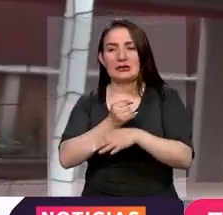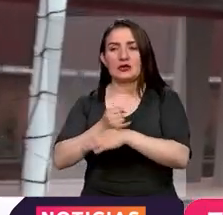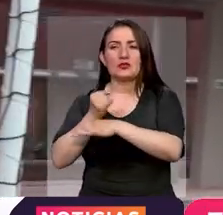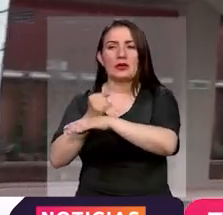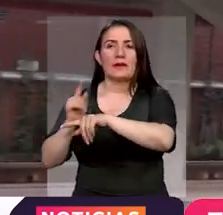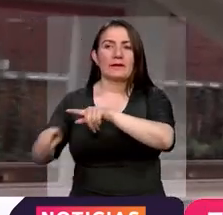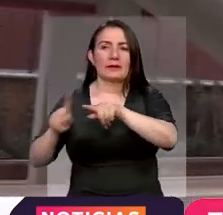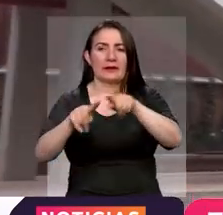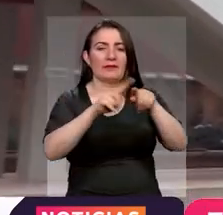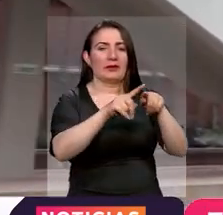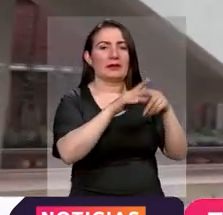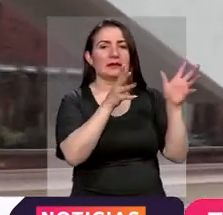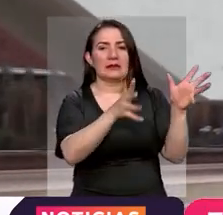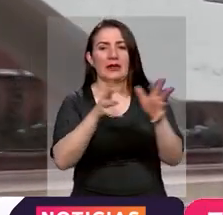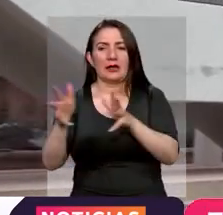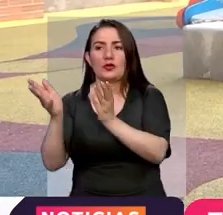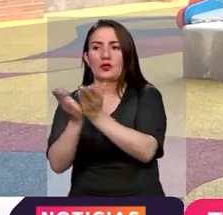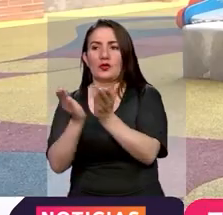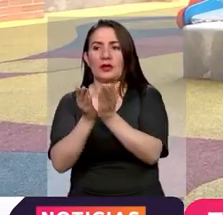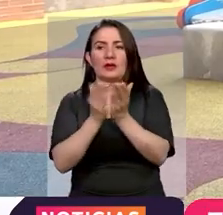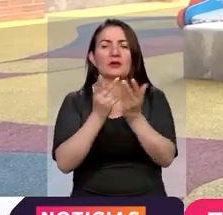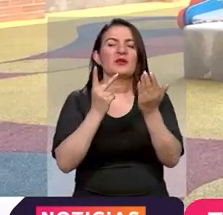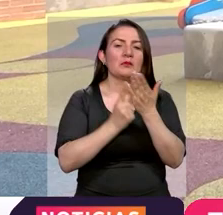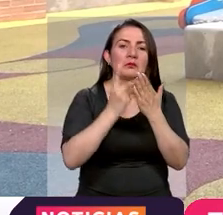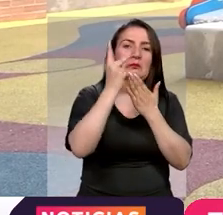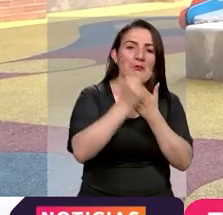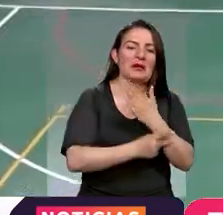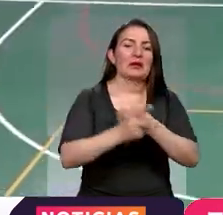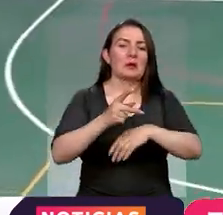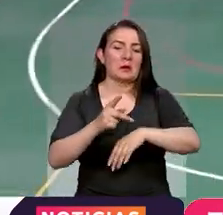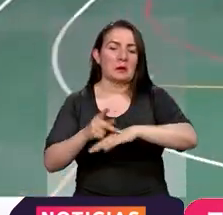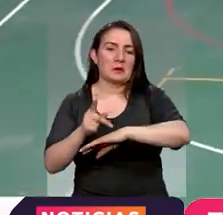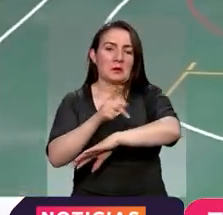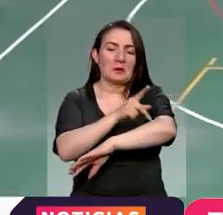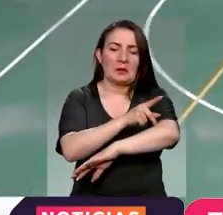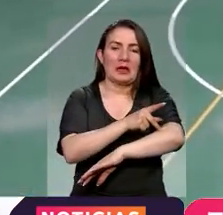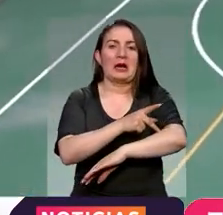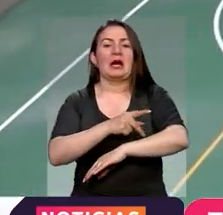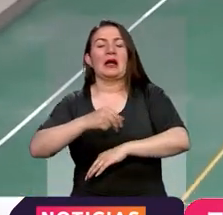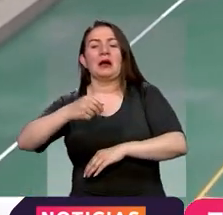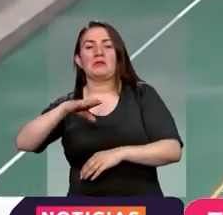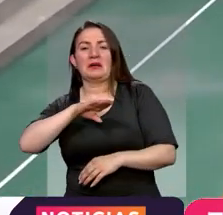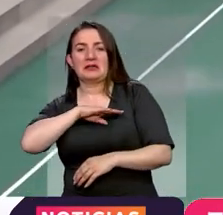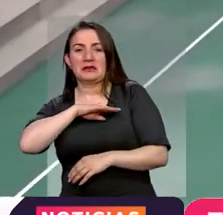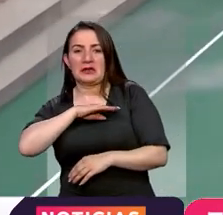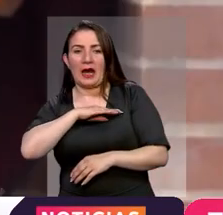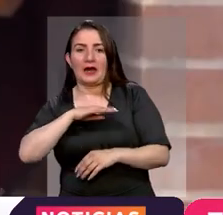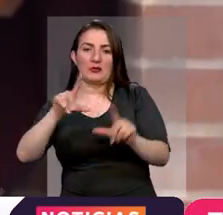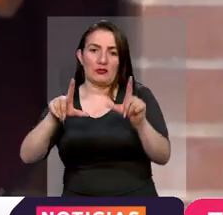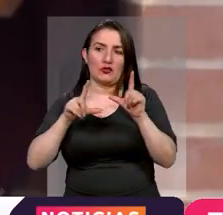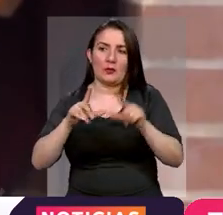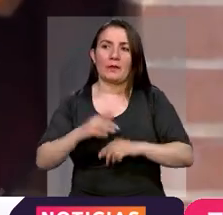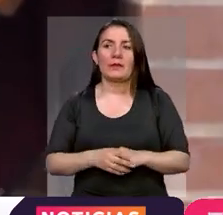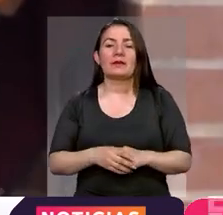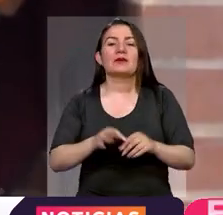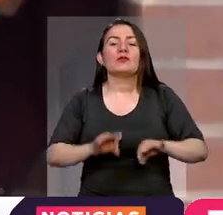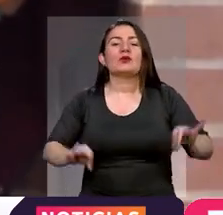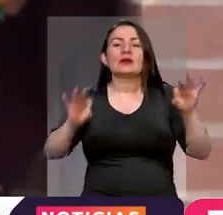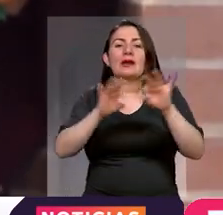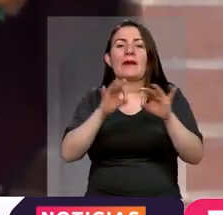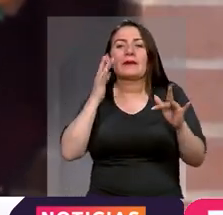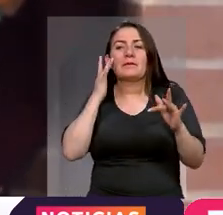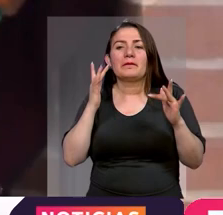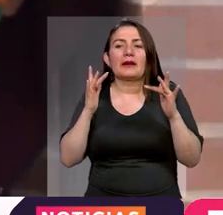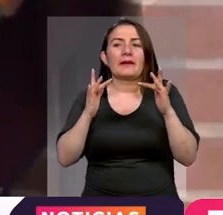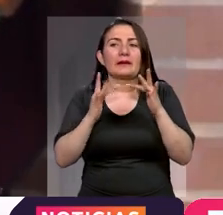los niveles educativos, desde preescolar hasta secundaria y media. Por una educación que sea mucho más